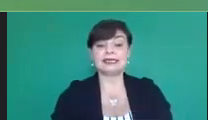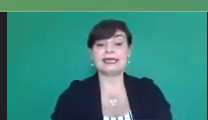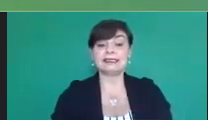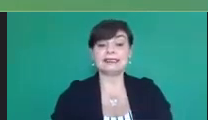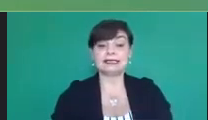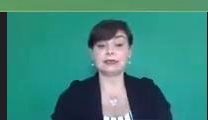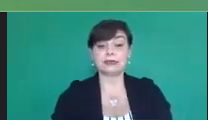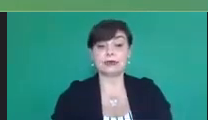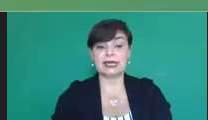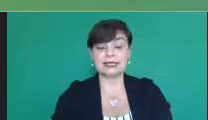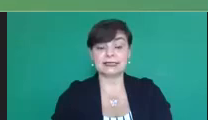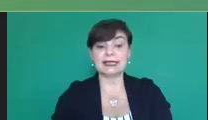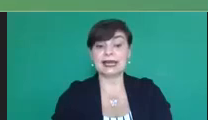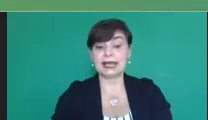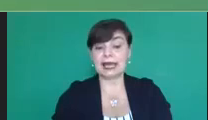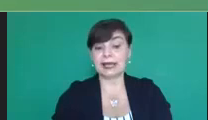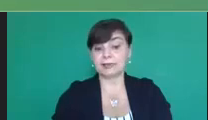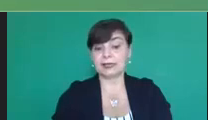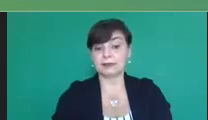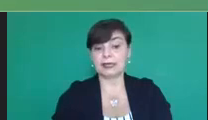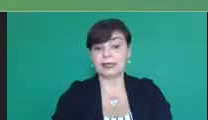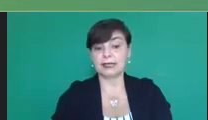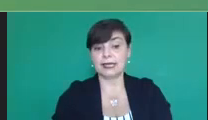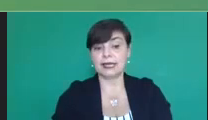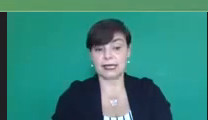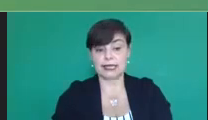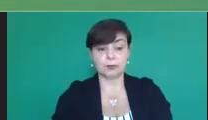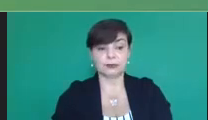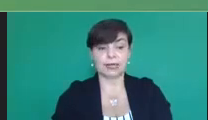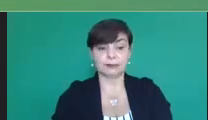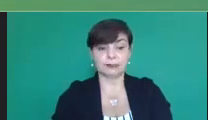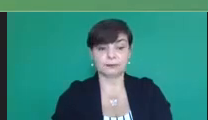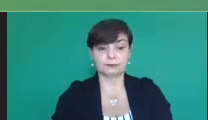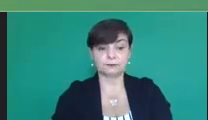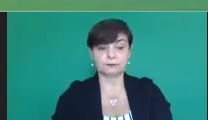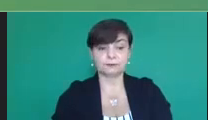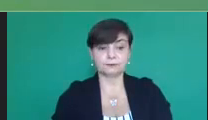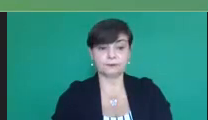este dato es realmente importante.